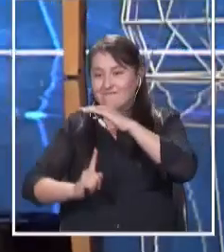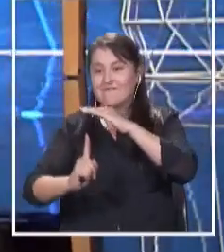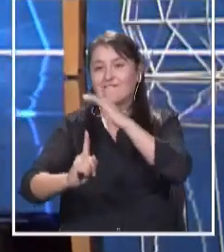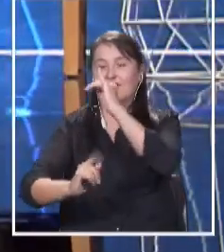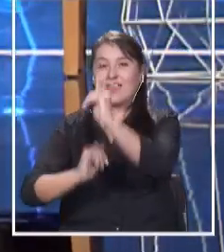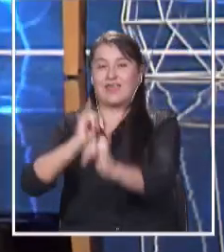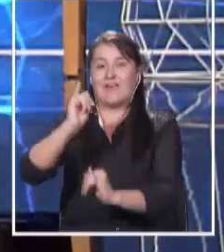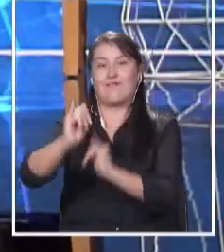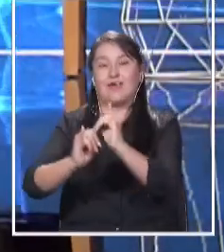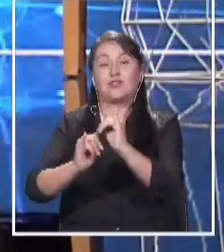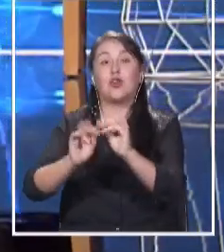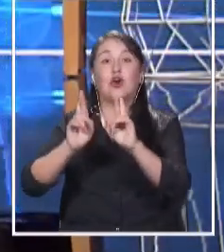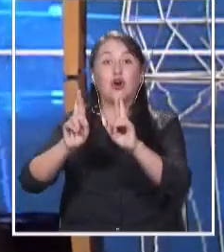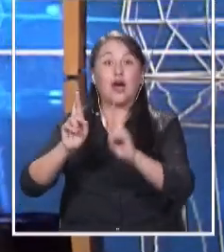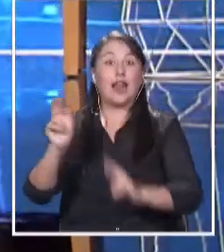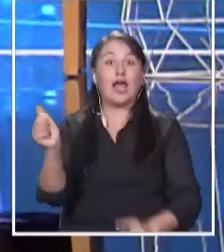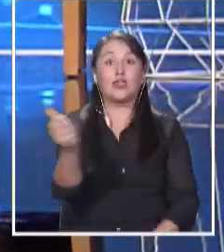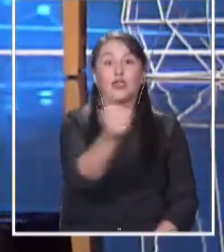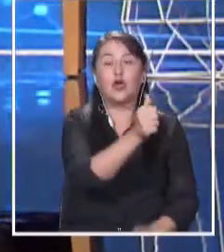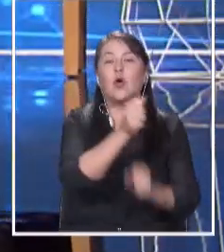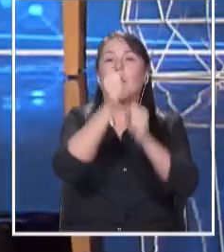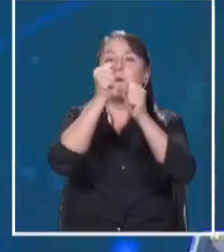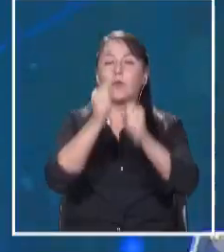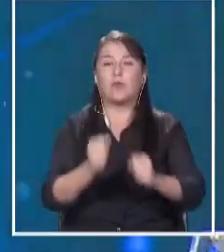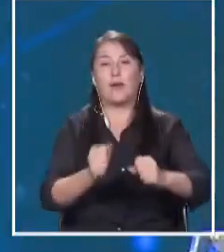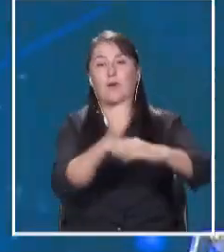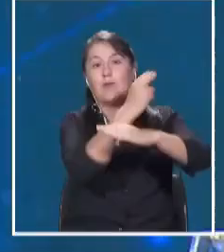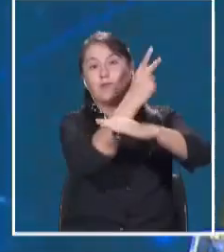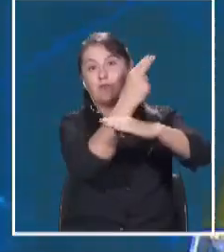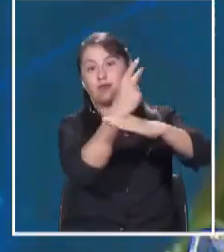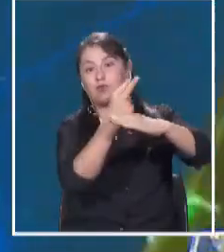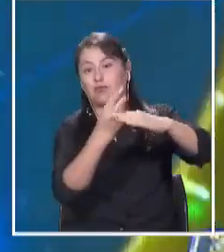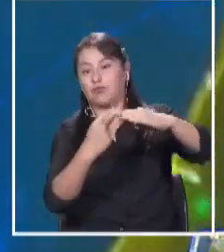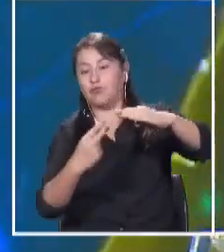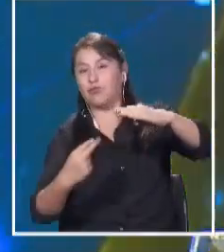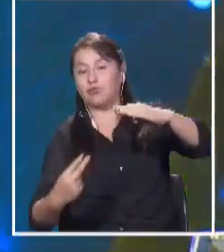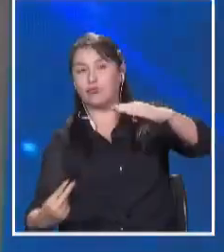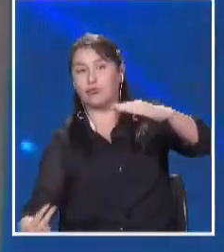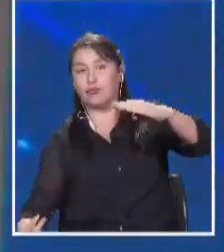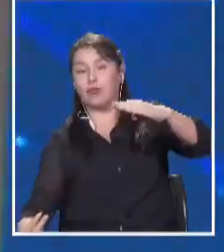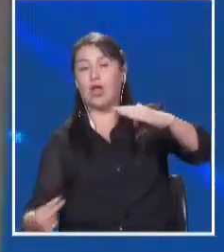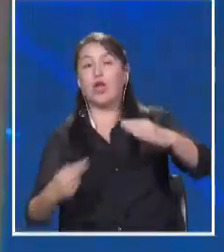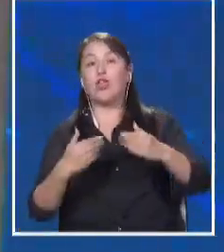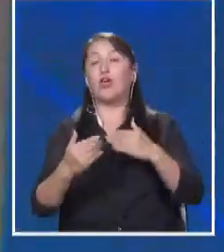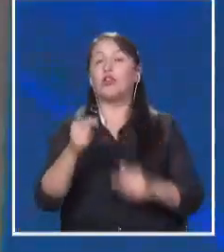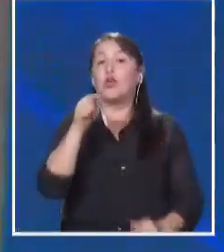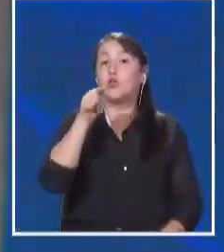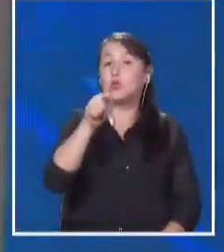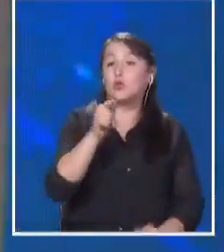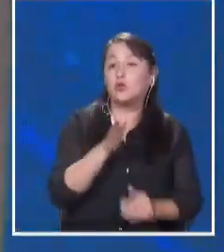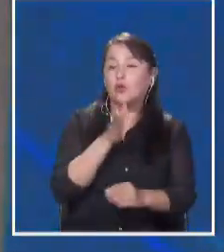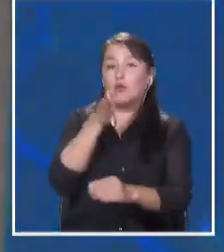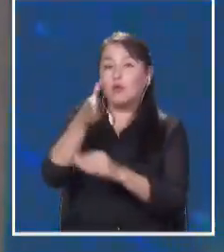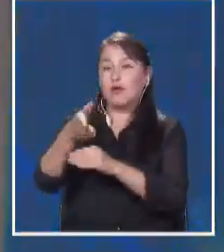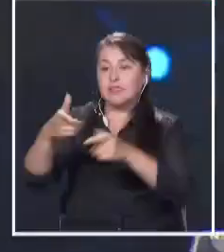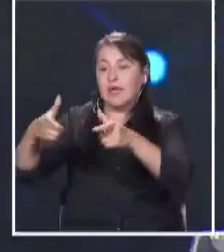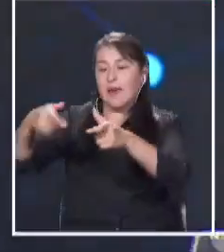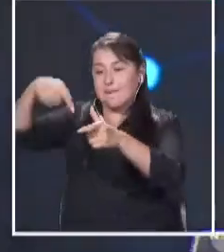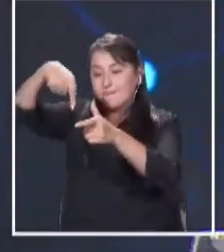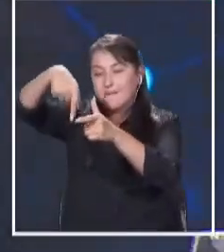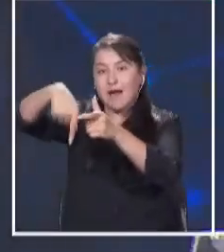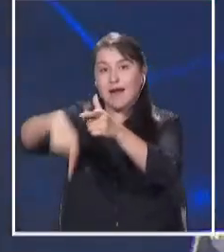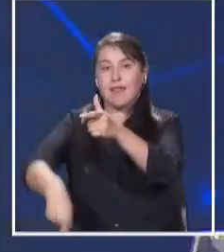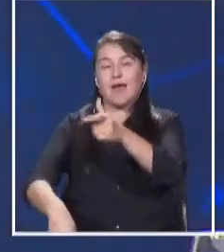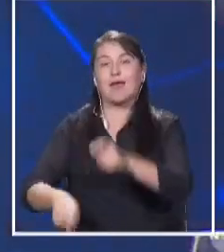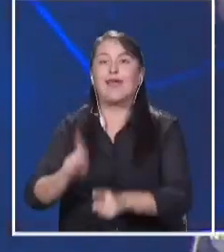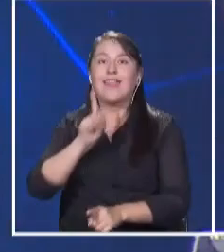creo que eso te abre el mundo y muchísimo. Es otra realidad, completamente distinta. Pero también donde tú fuiste, por ejemplo, o en otra fosa también de las Marianas, de poder